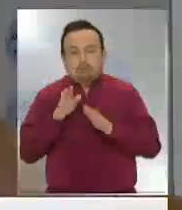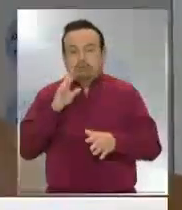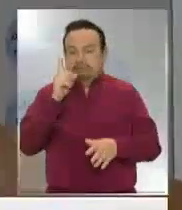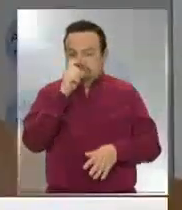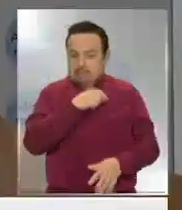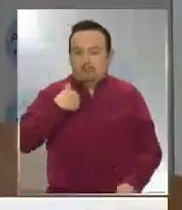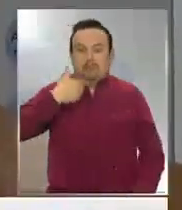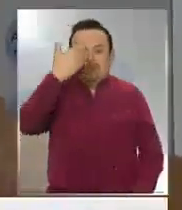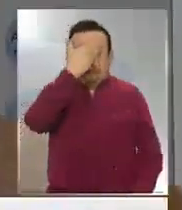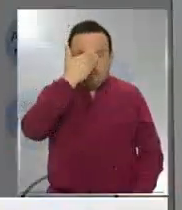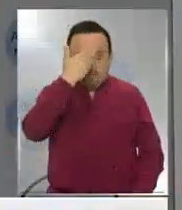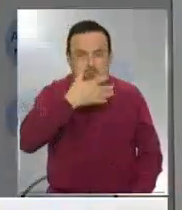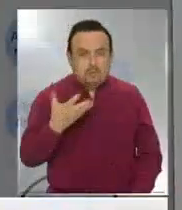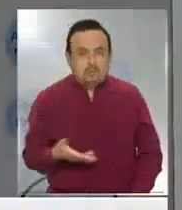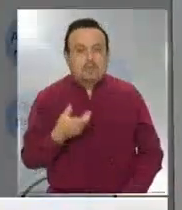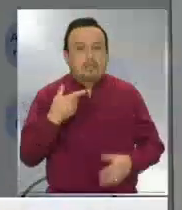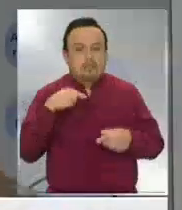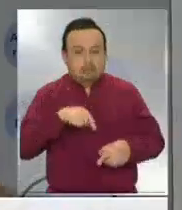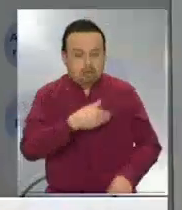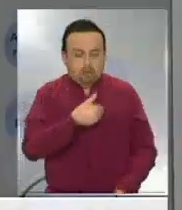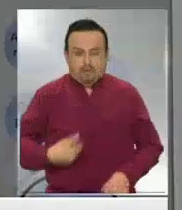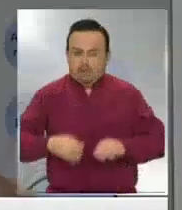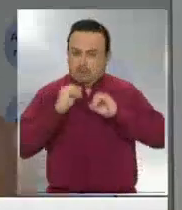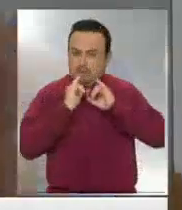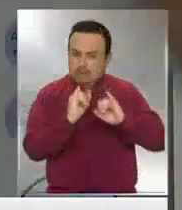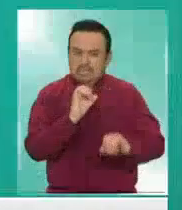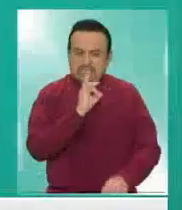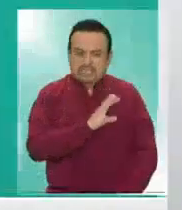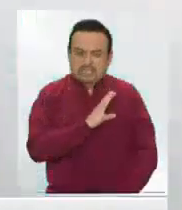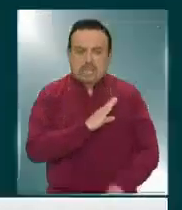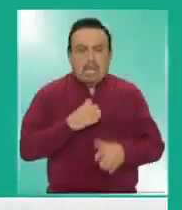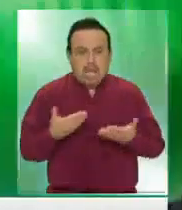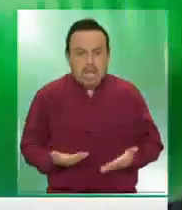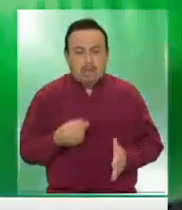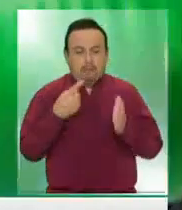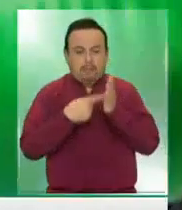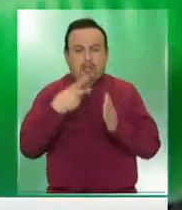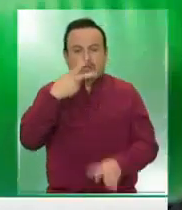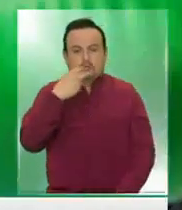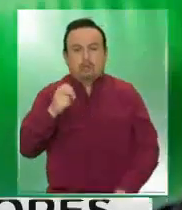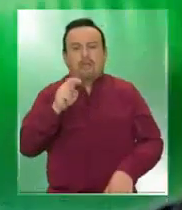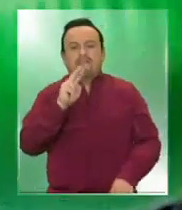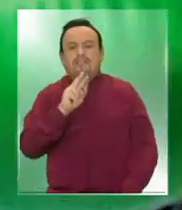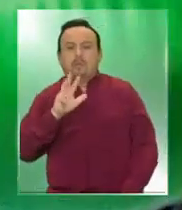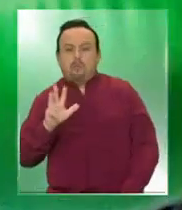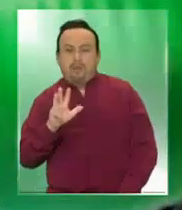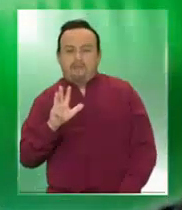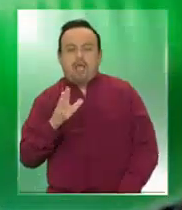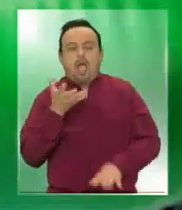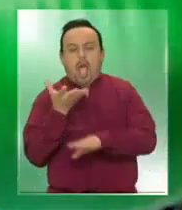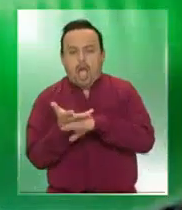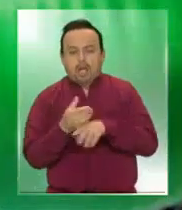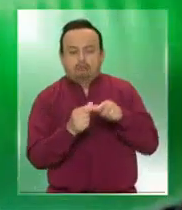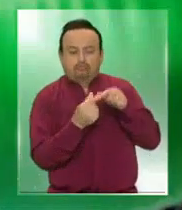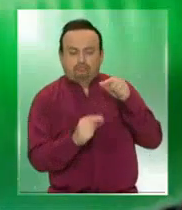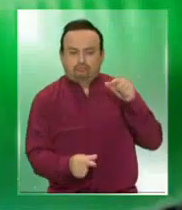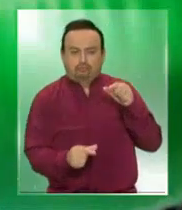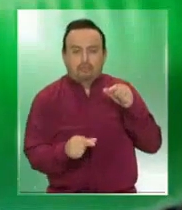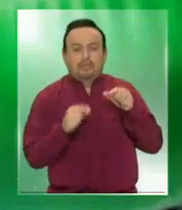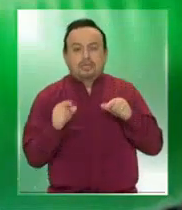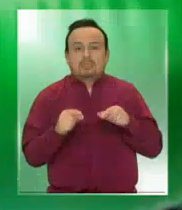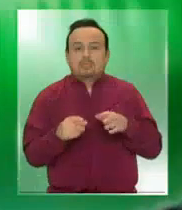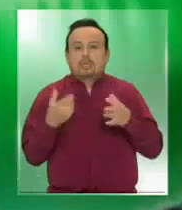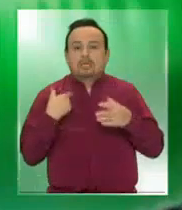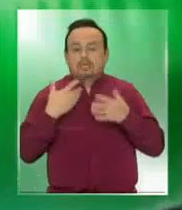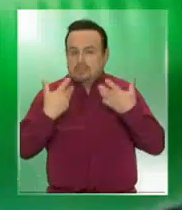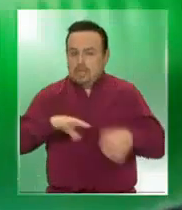de preocupación. Según lo que ha informado el gobierno, Chile cuenta actualmente con 1.229 ventiladores en toda la red, de los cuales